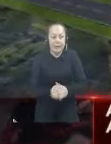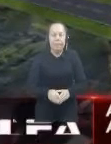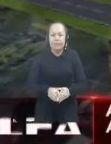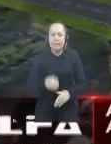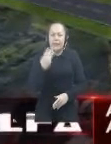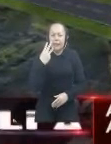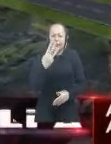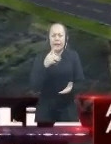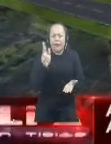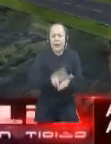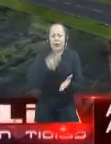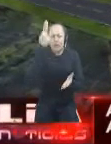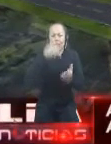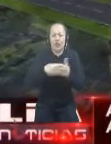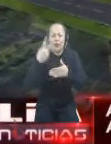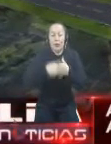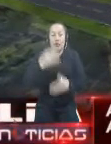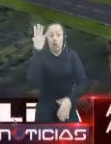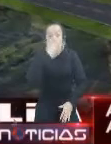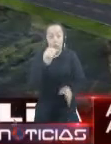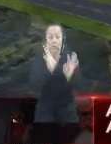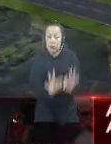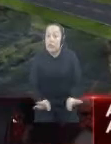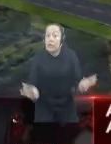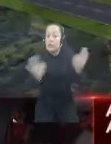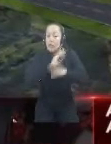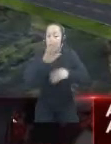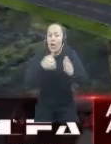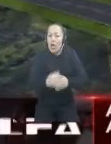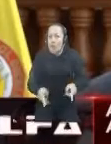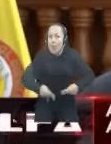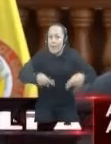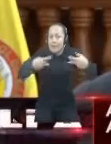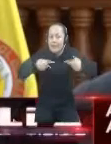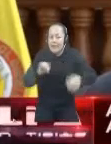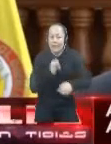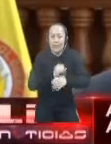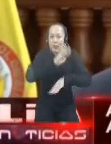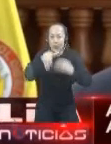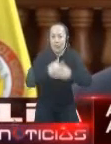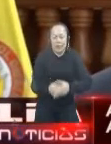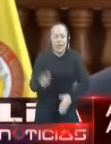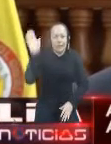3 proyectos muy importantes para la vida institucional del Departamento de Caldas.